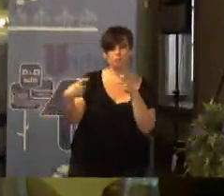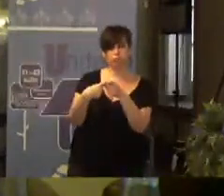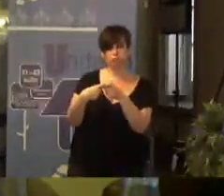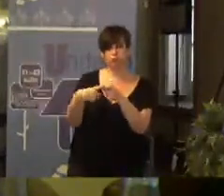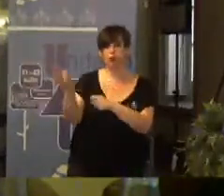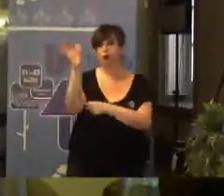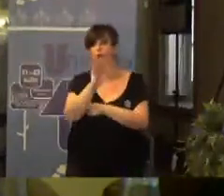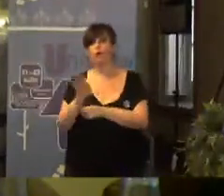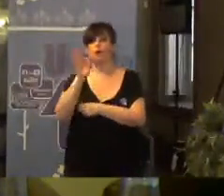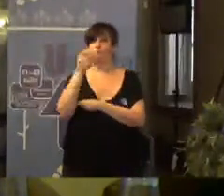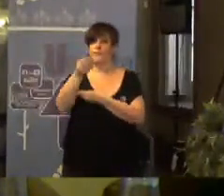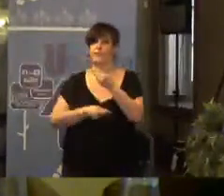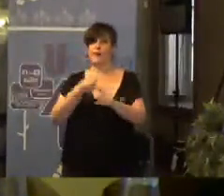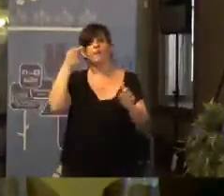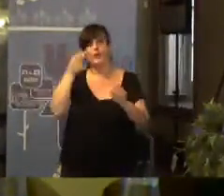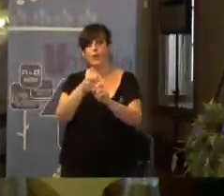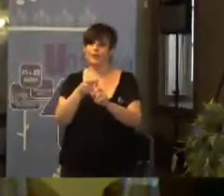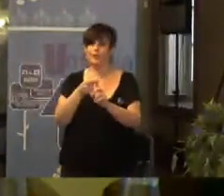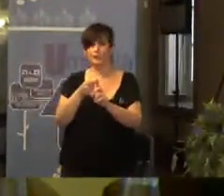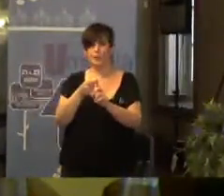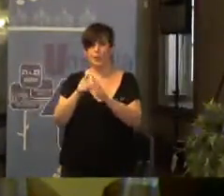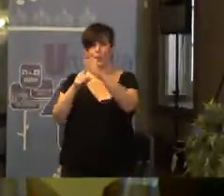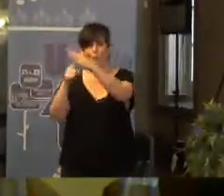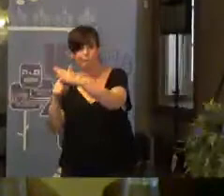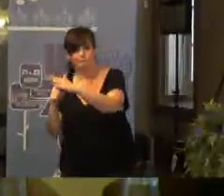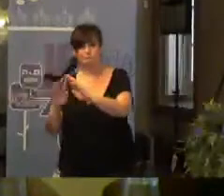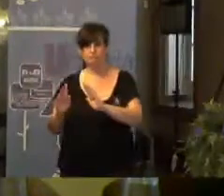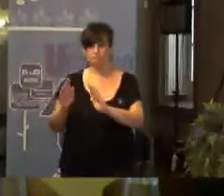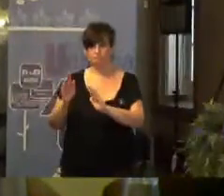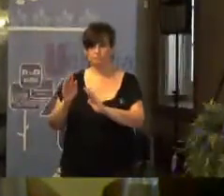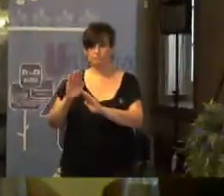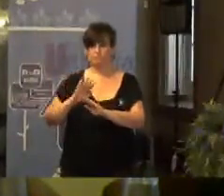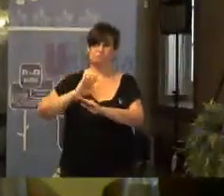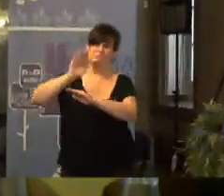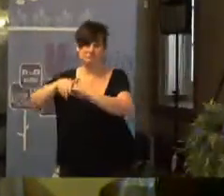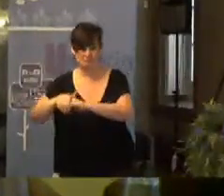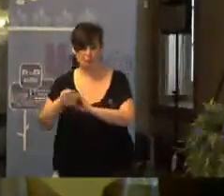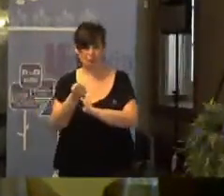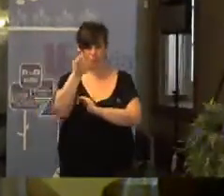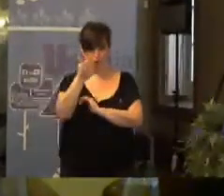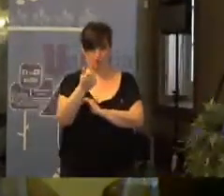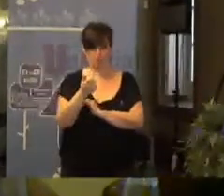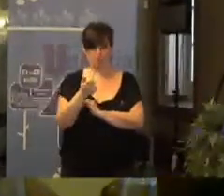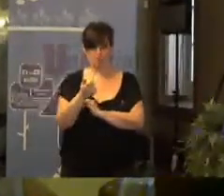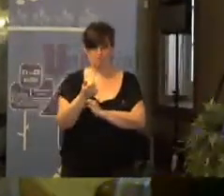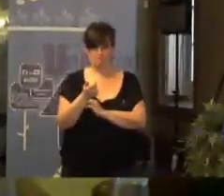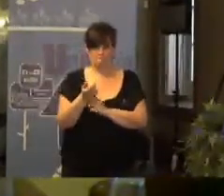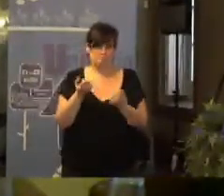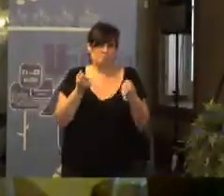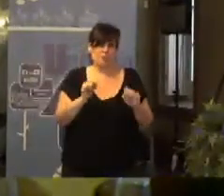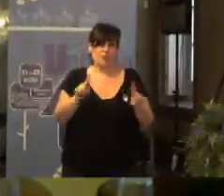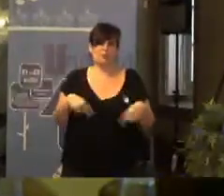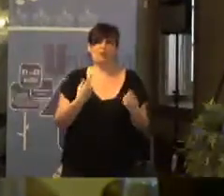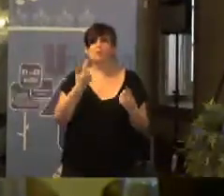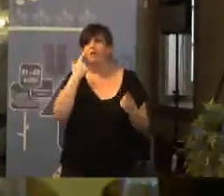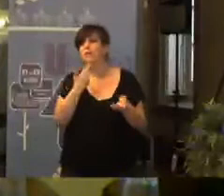se fai para que non tiren para diante, aínda que eso se apañe parecendo que quen o fai e quen